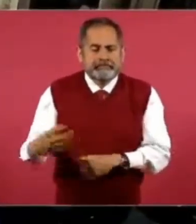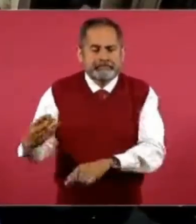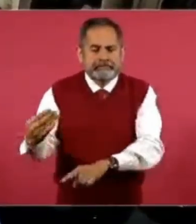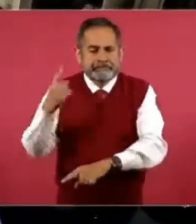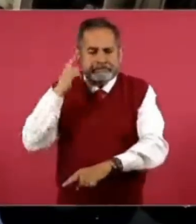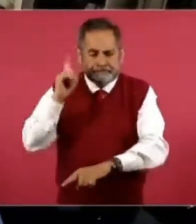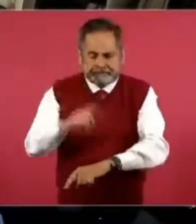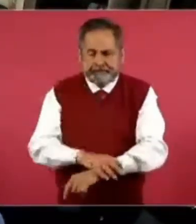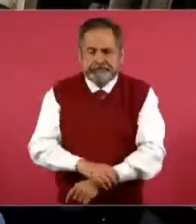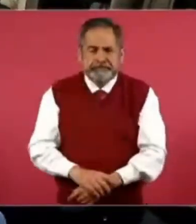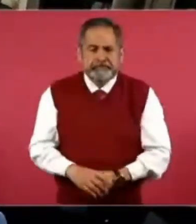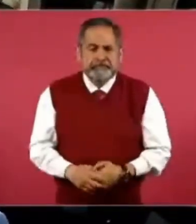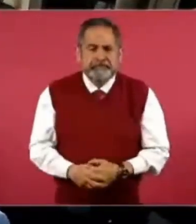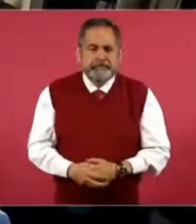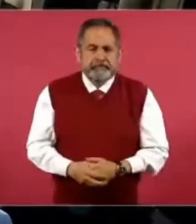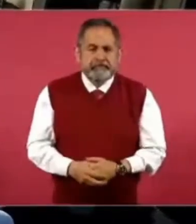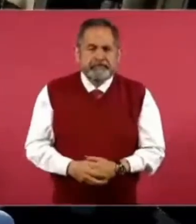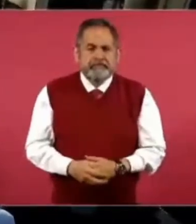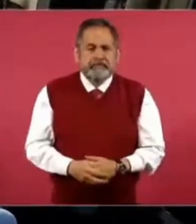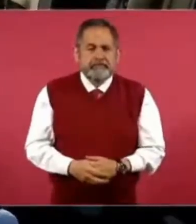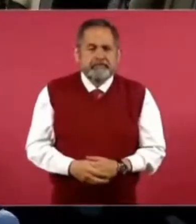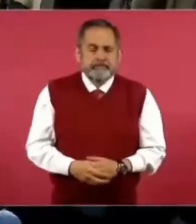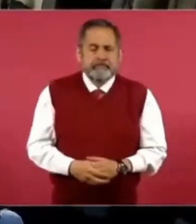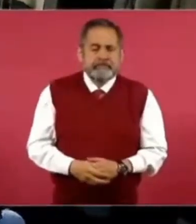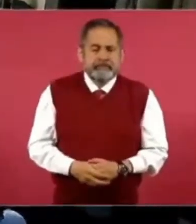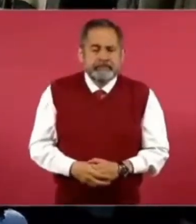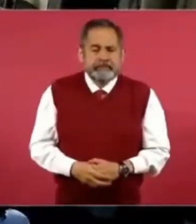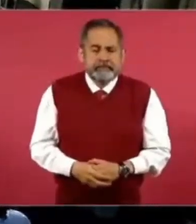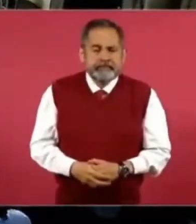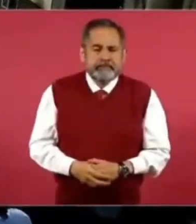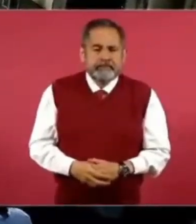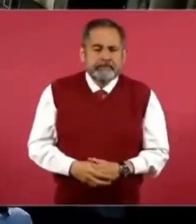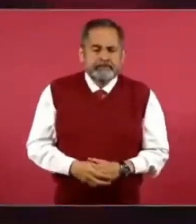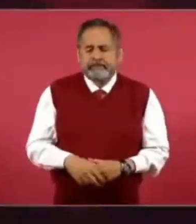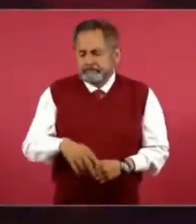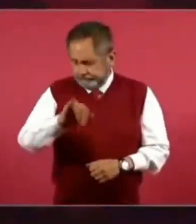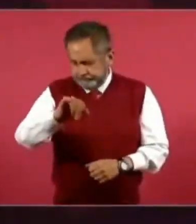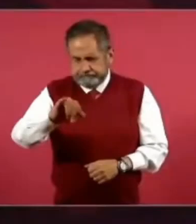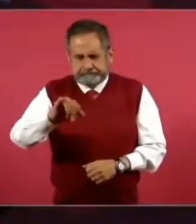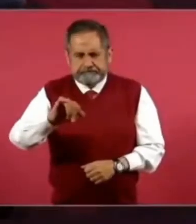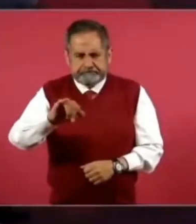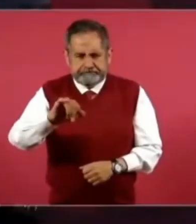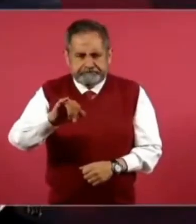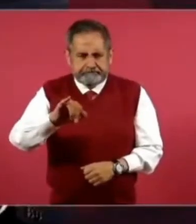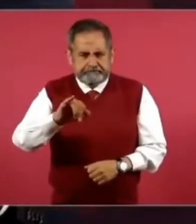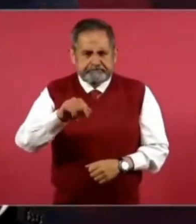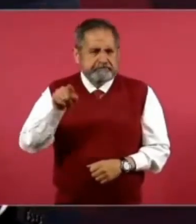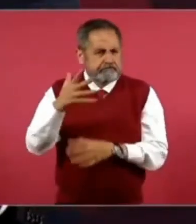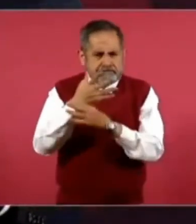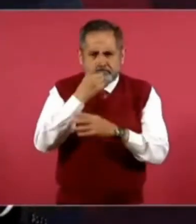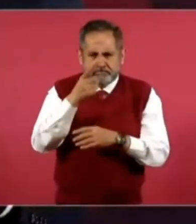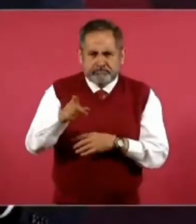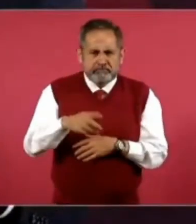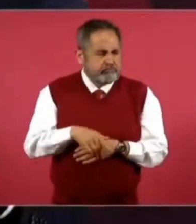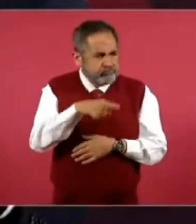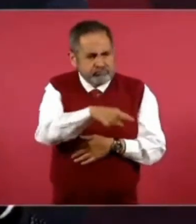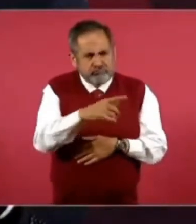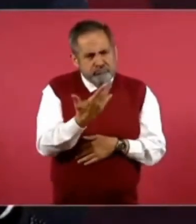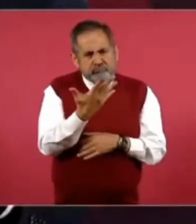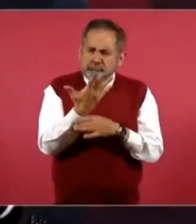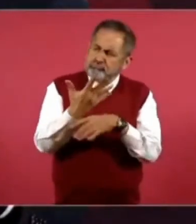Sí. ¿Ya hablaron sobre esta supuesta reunión que tendría? Sí, él sostiene, lo hizo